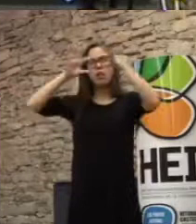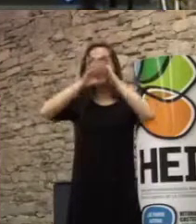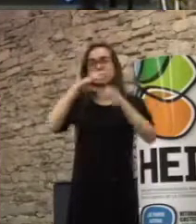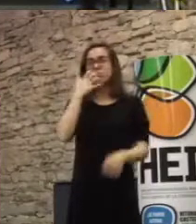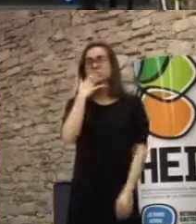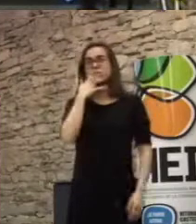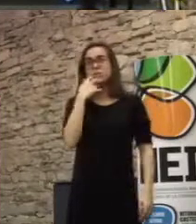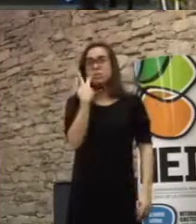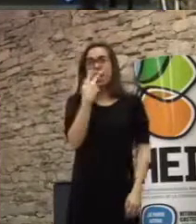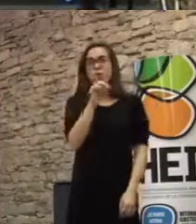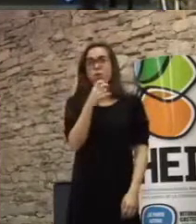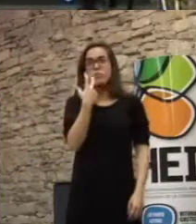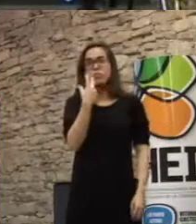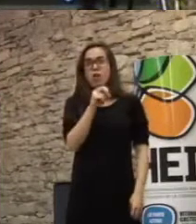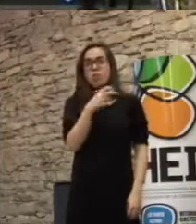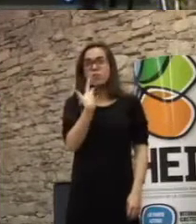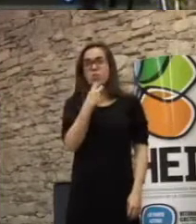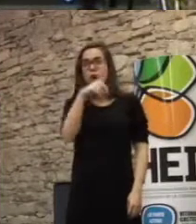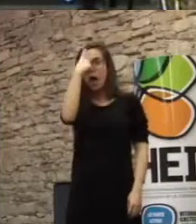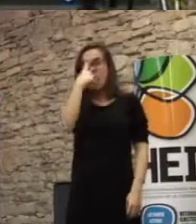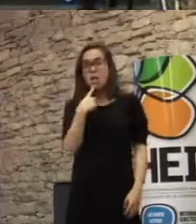es que yo ponga delante de la imagen